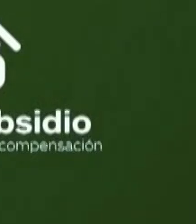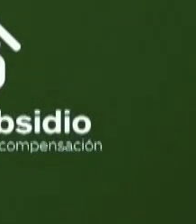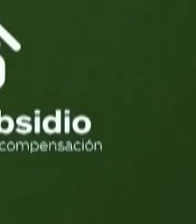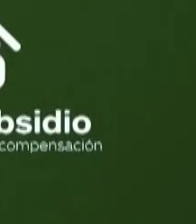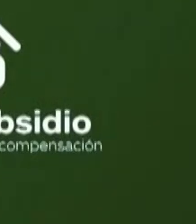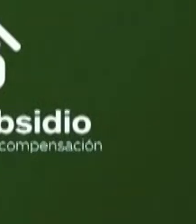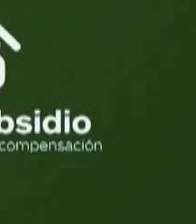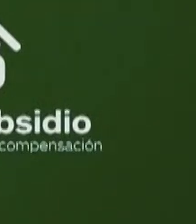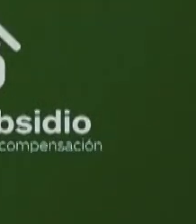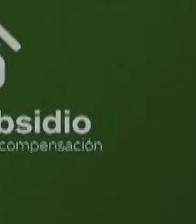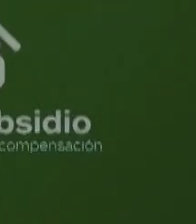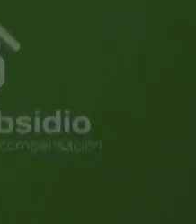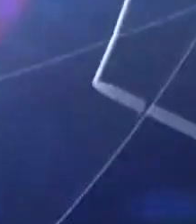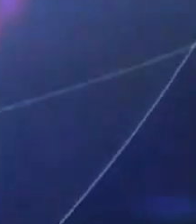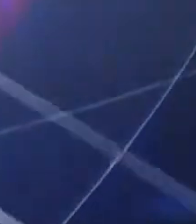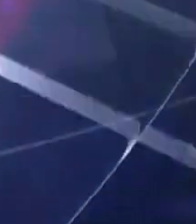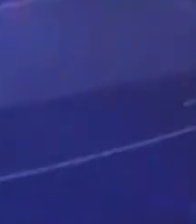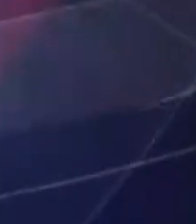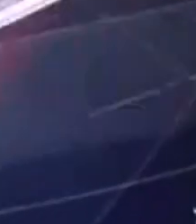nuestros afiliados.